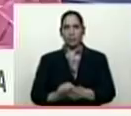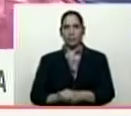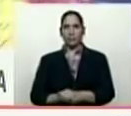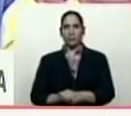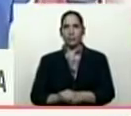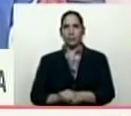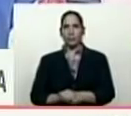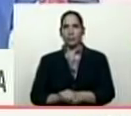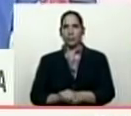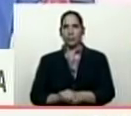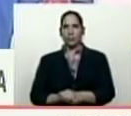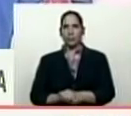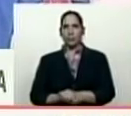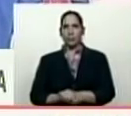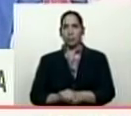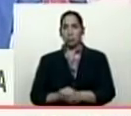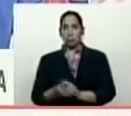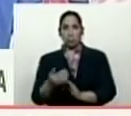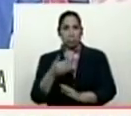y que sería entrar